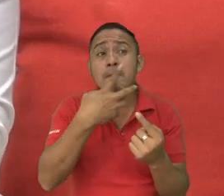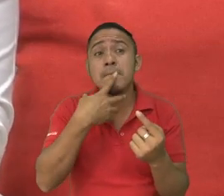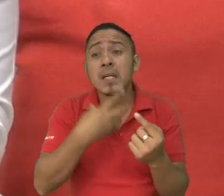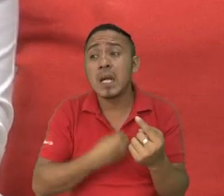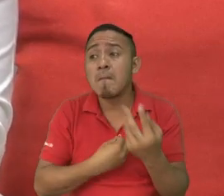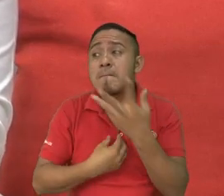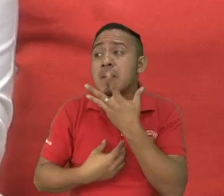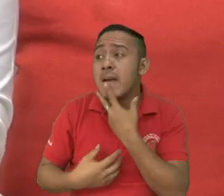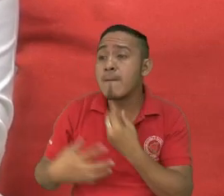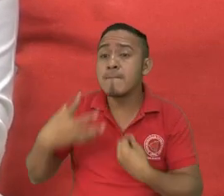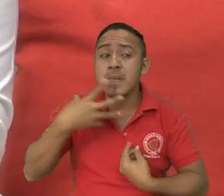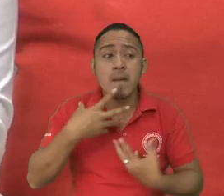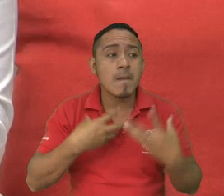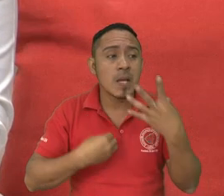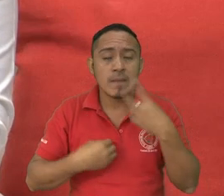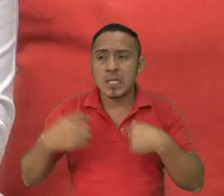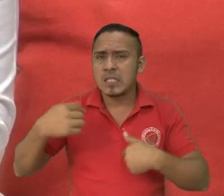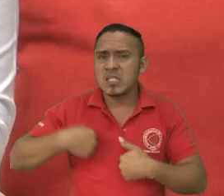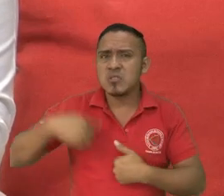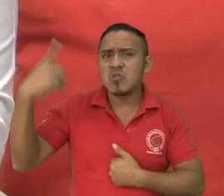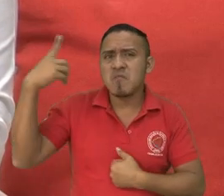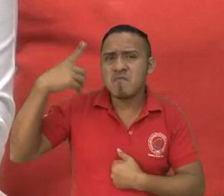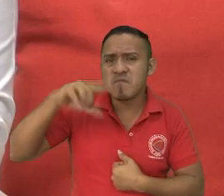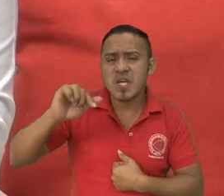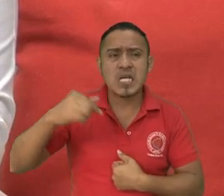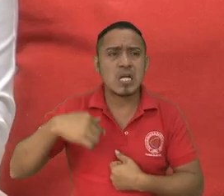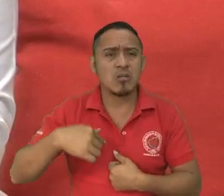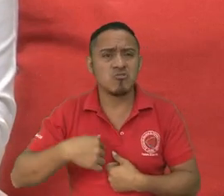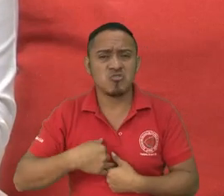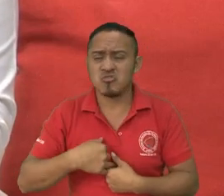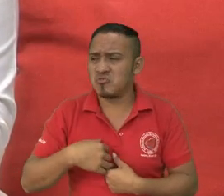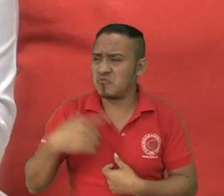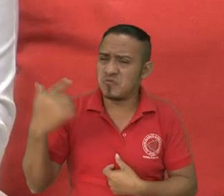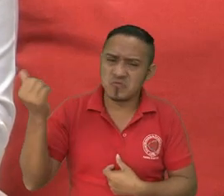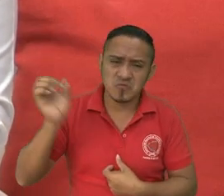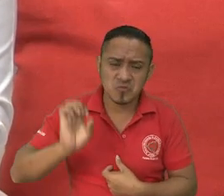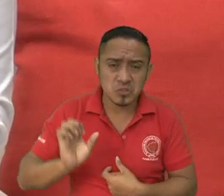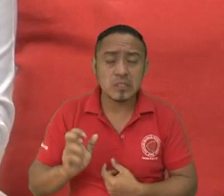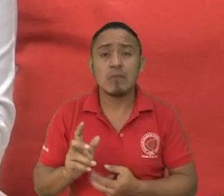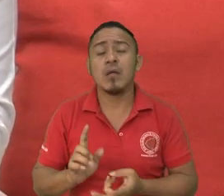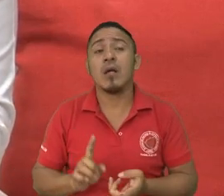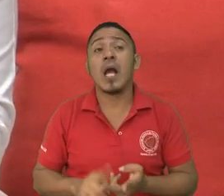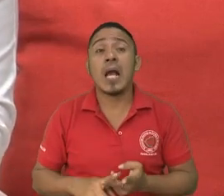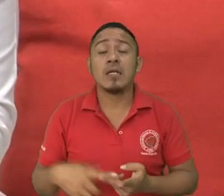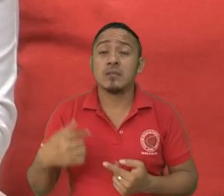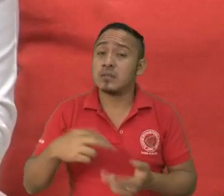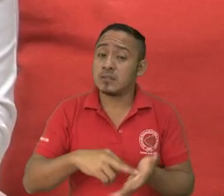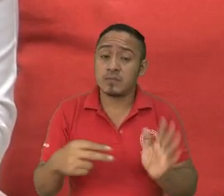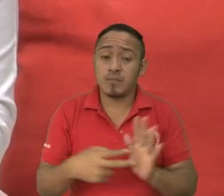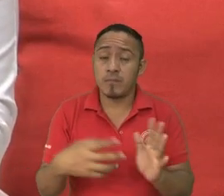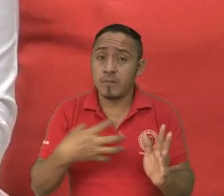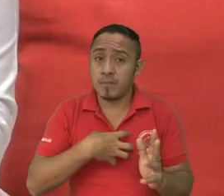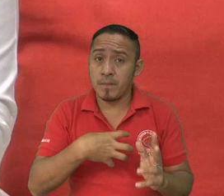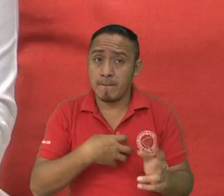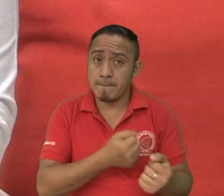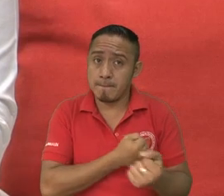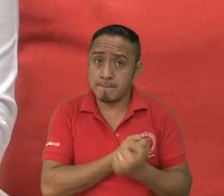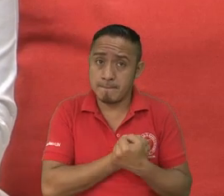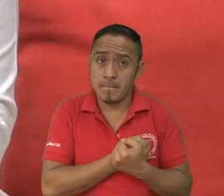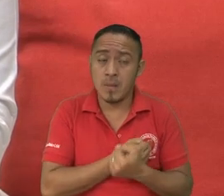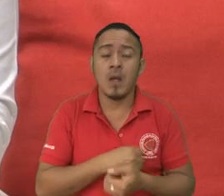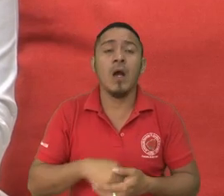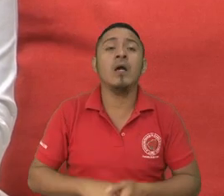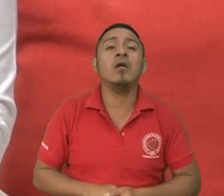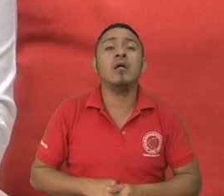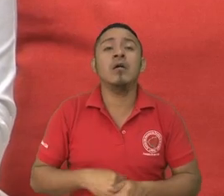dijeron de que me he visto fea, me he visto mal. Entonces, la autoestima es valorarse. El